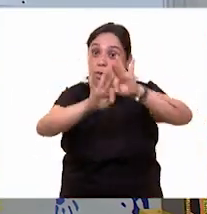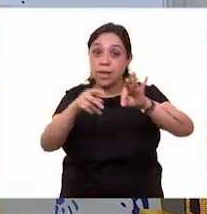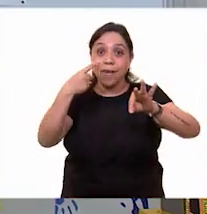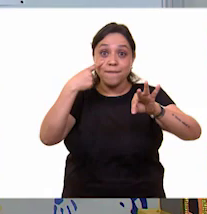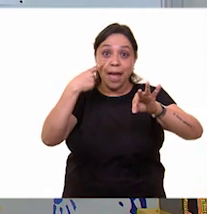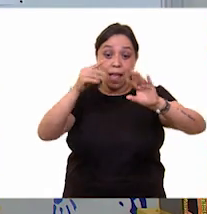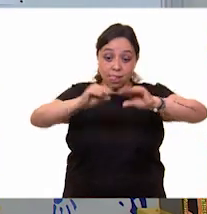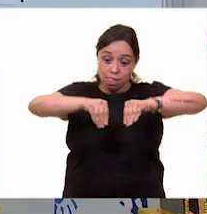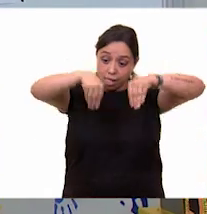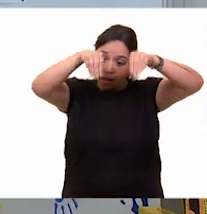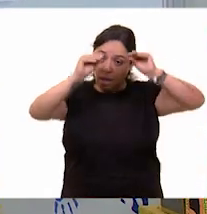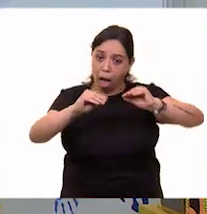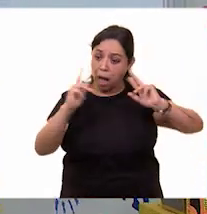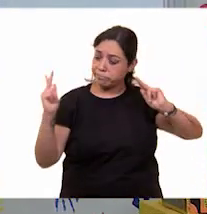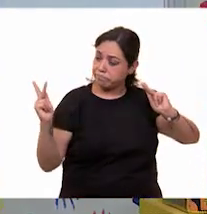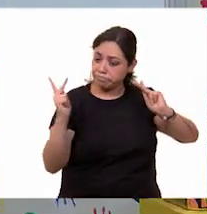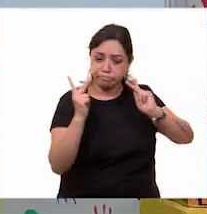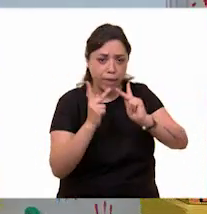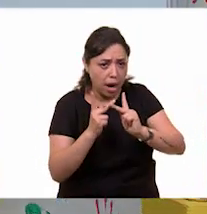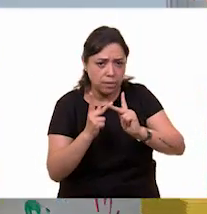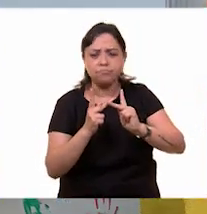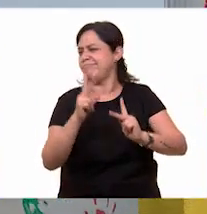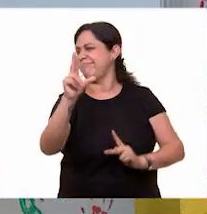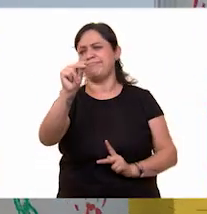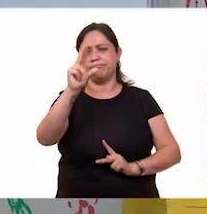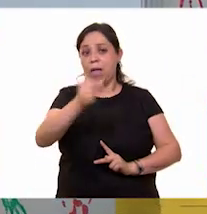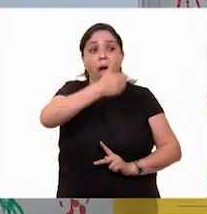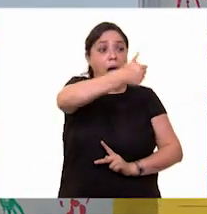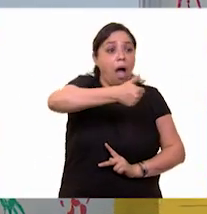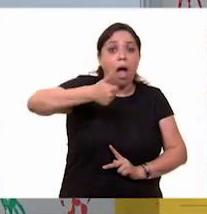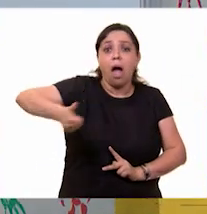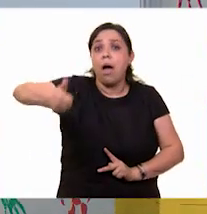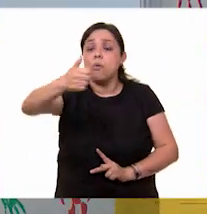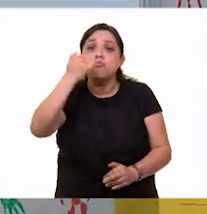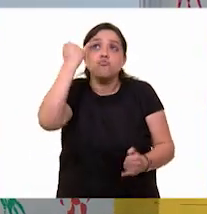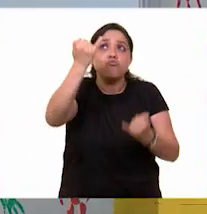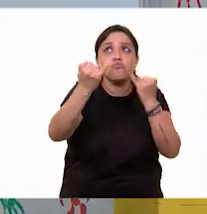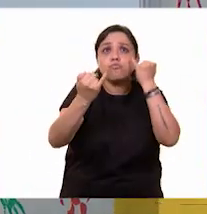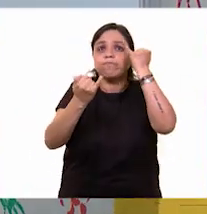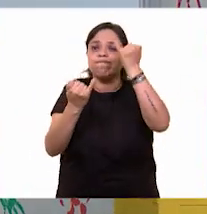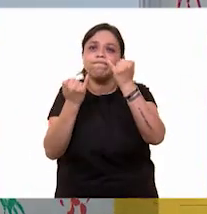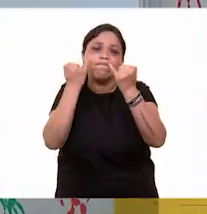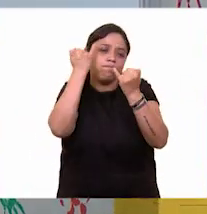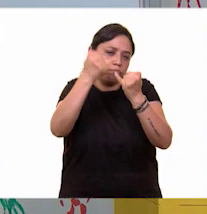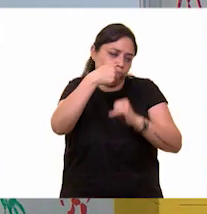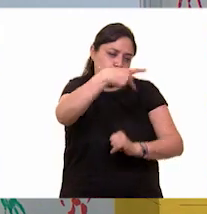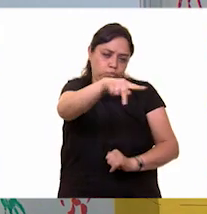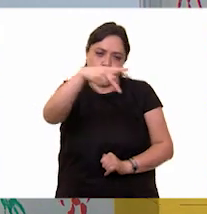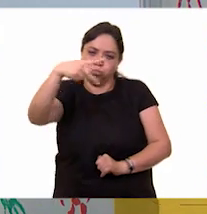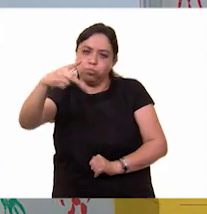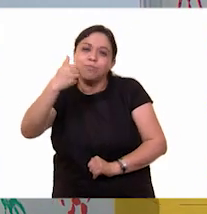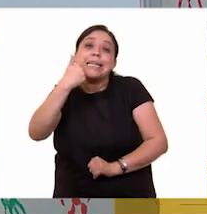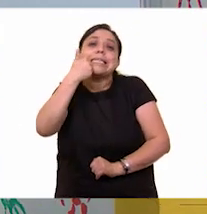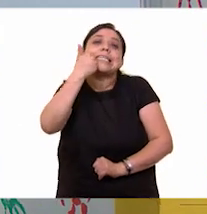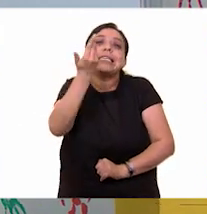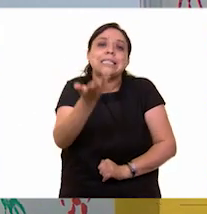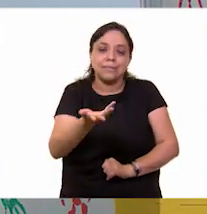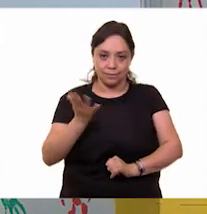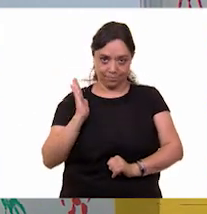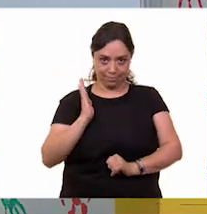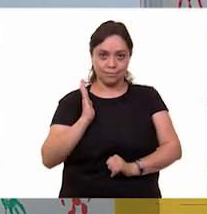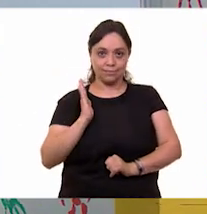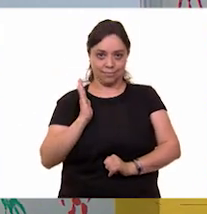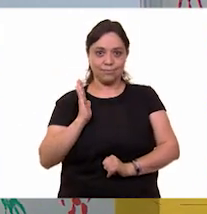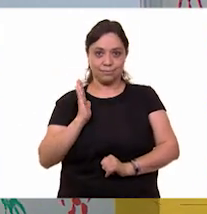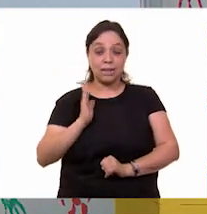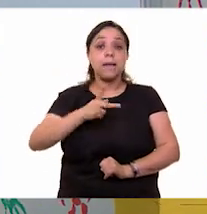no se tienen que parecer porque cada uno los imaginó y los creó dependiendo de lo que querían expresar. Claro.